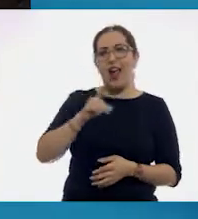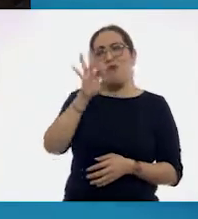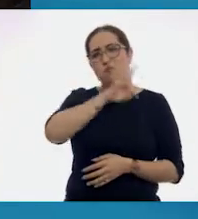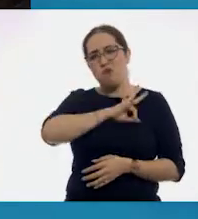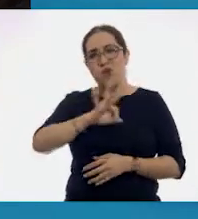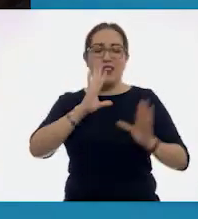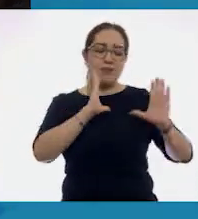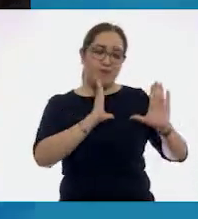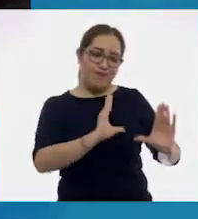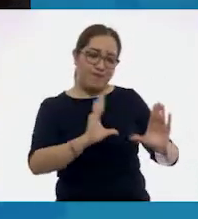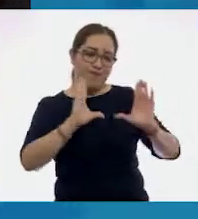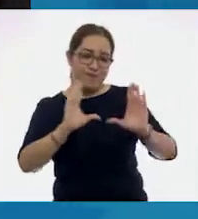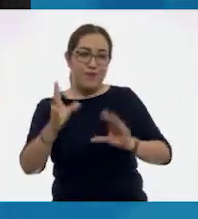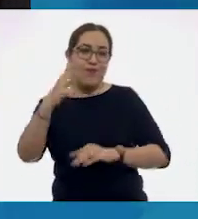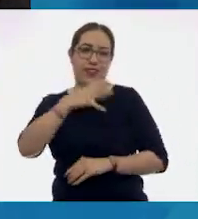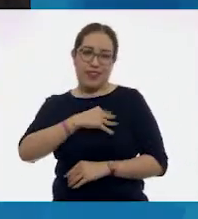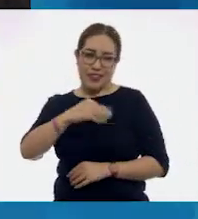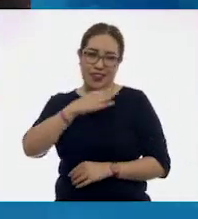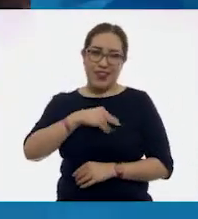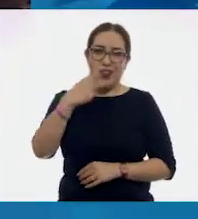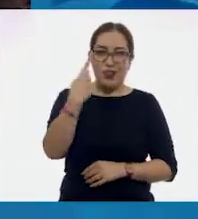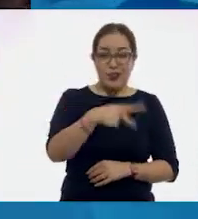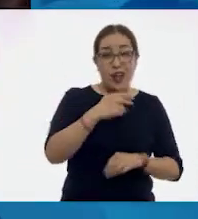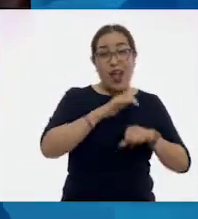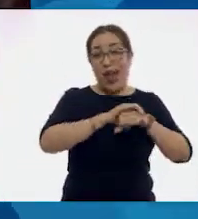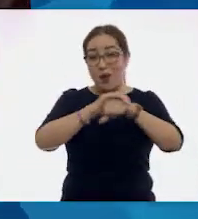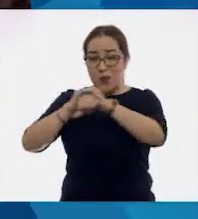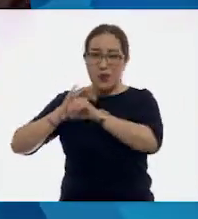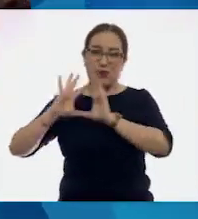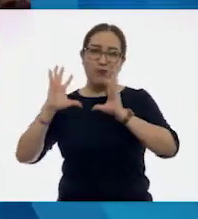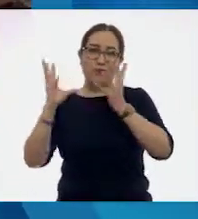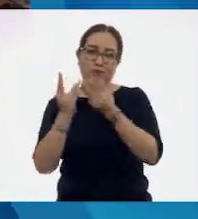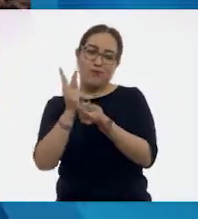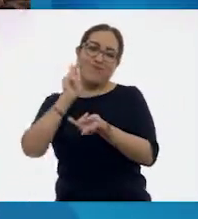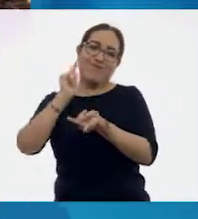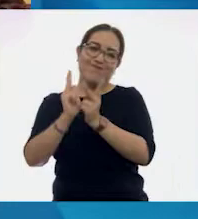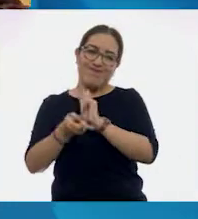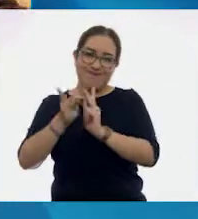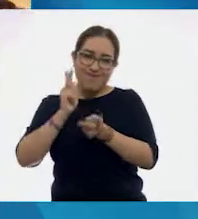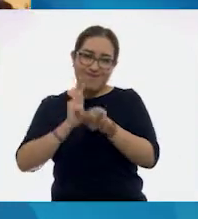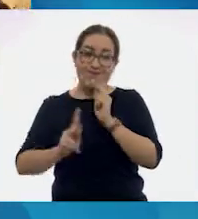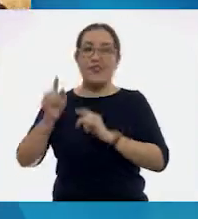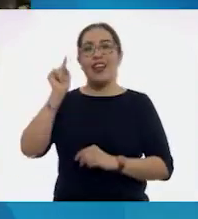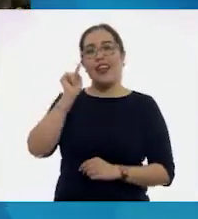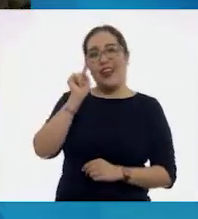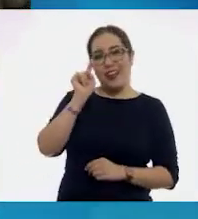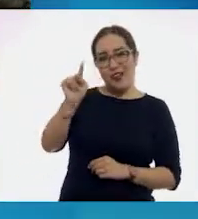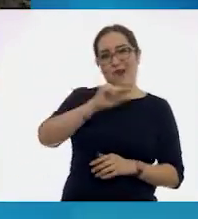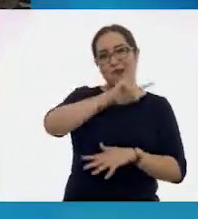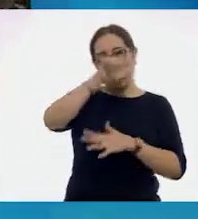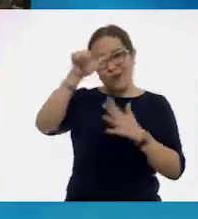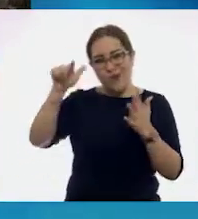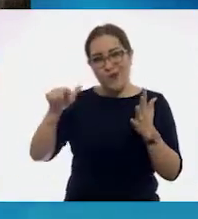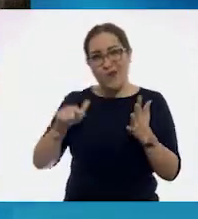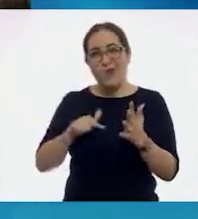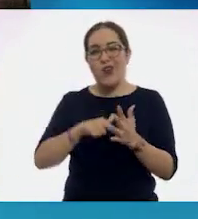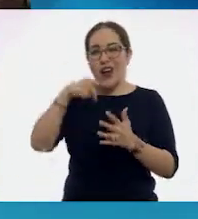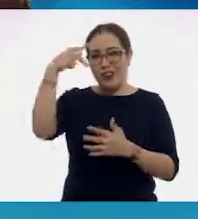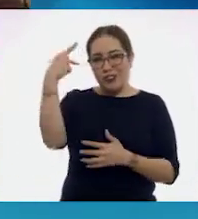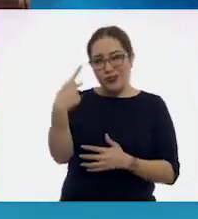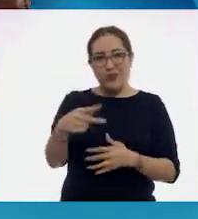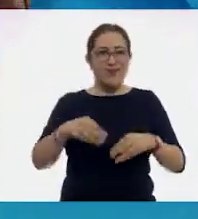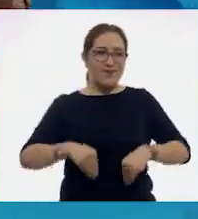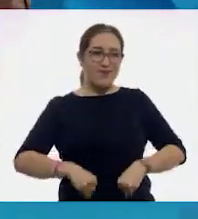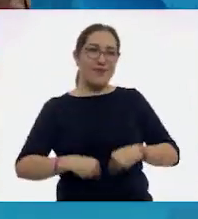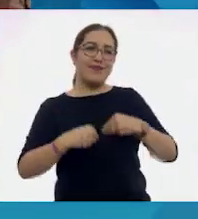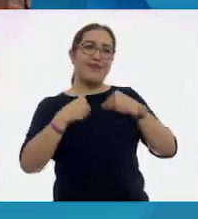sus amigos cuentan sus hazañas allá en el matorral.